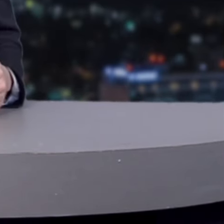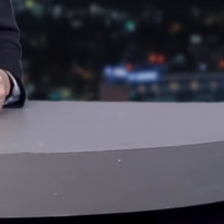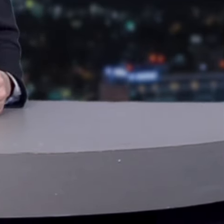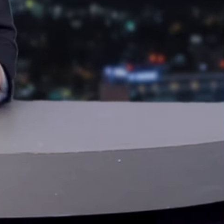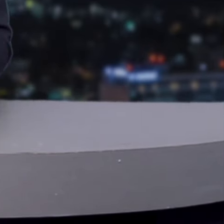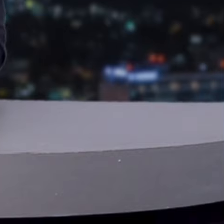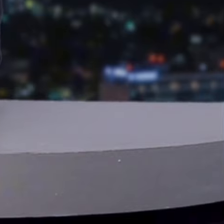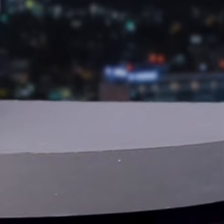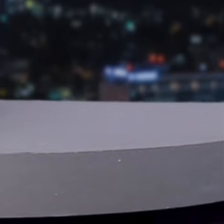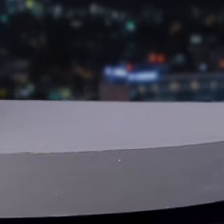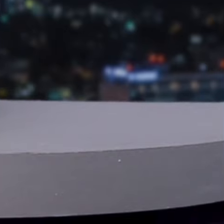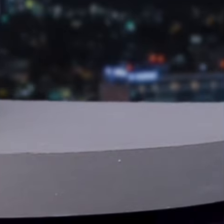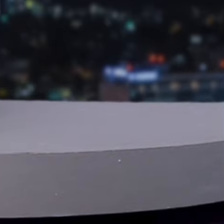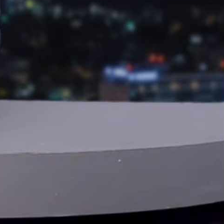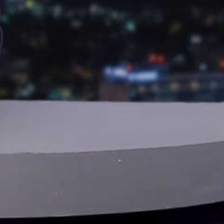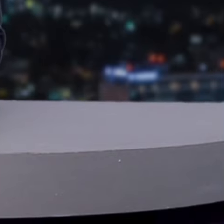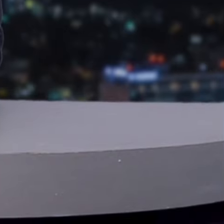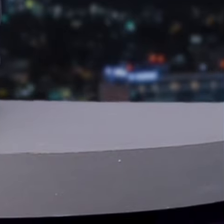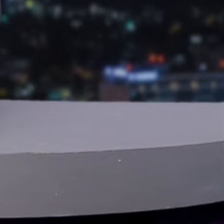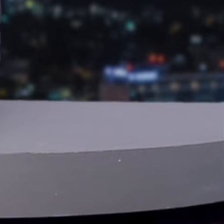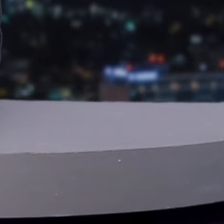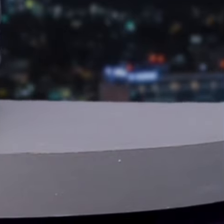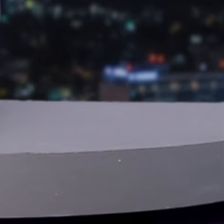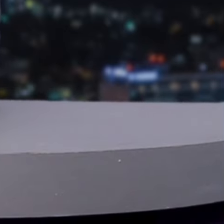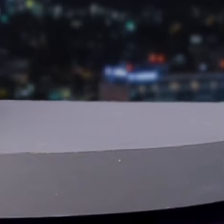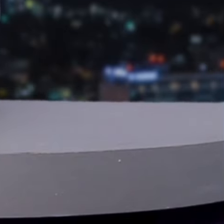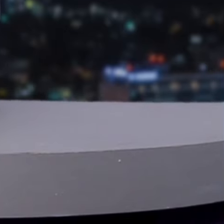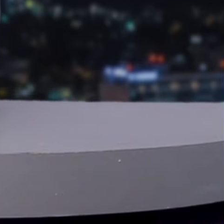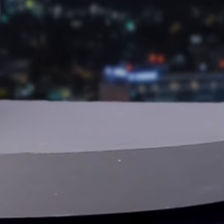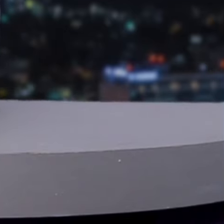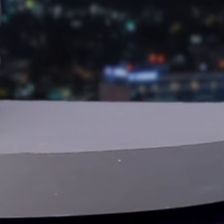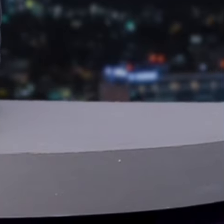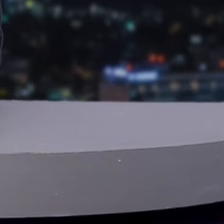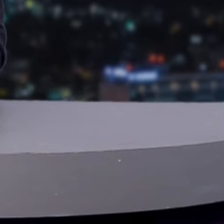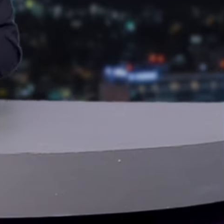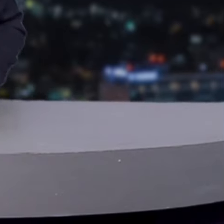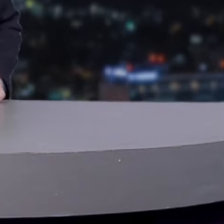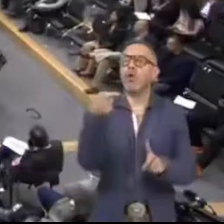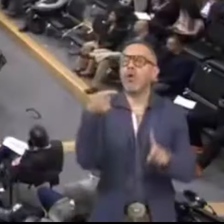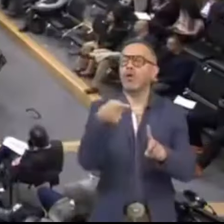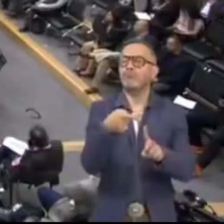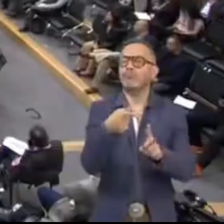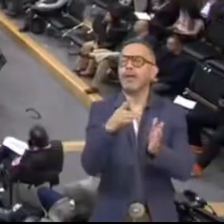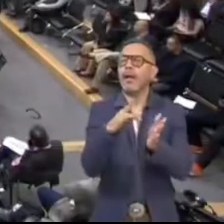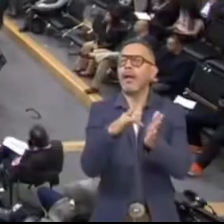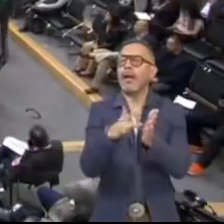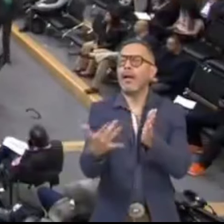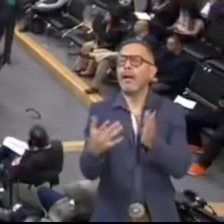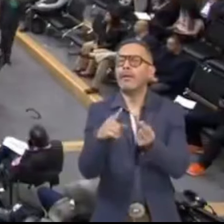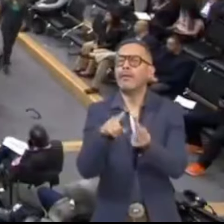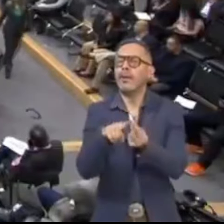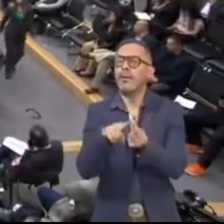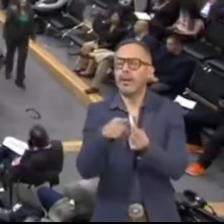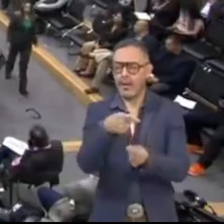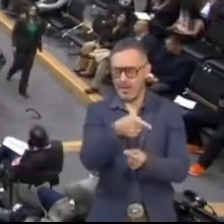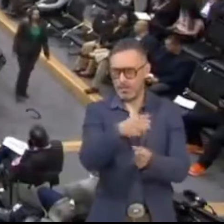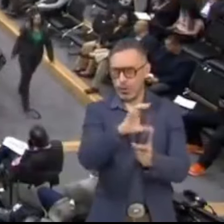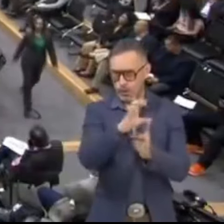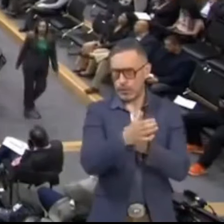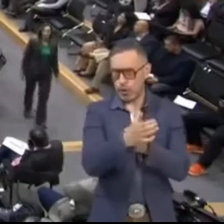iteso incluso cuando el representante guinda ante el INE no puso objeción comisión de debates a su